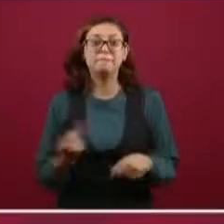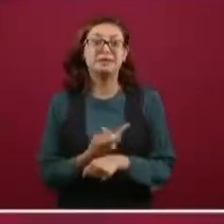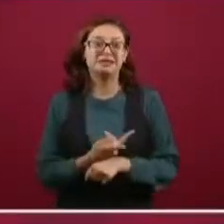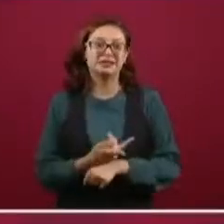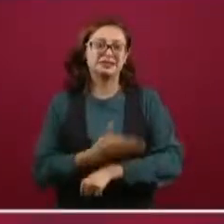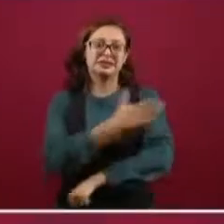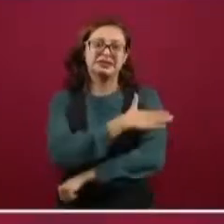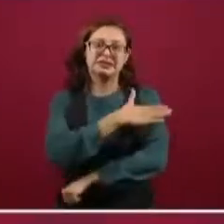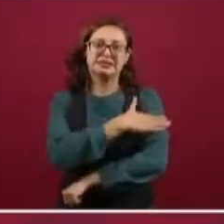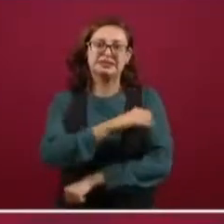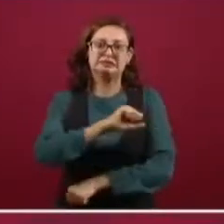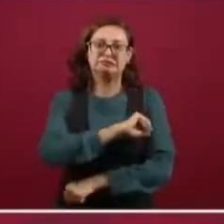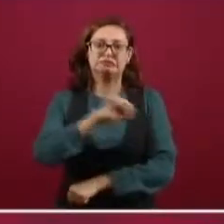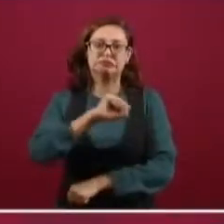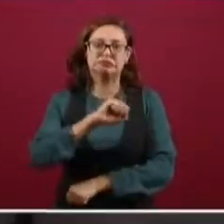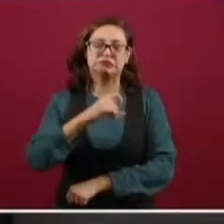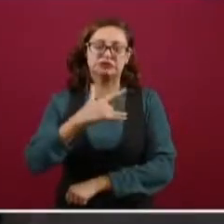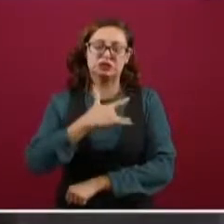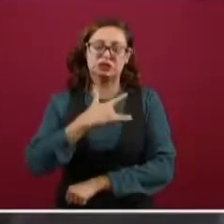infarto.